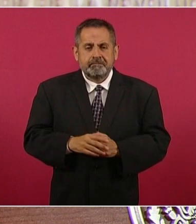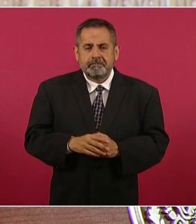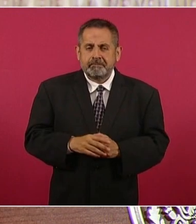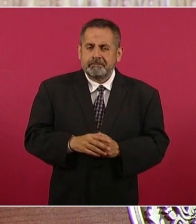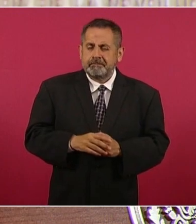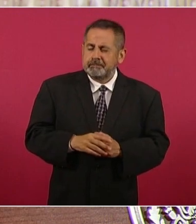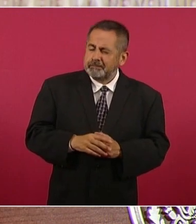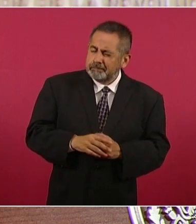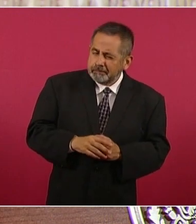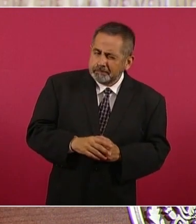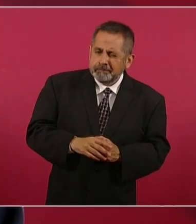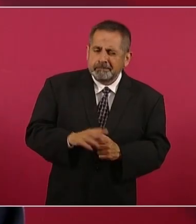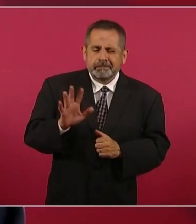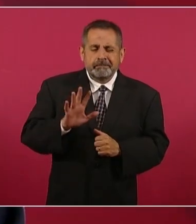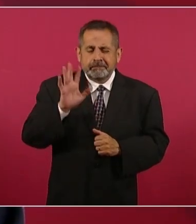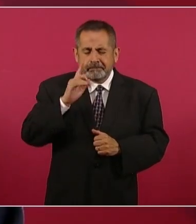tiene